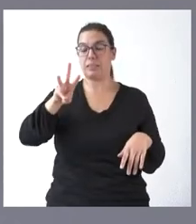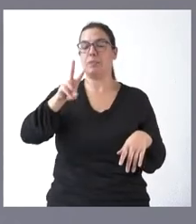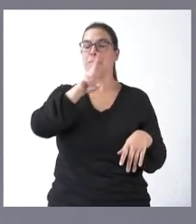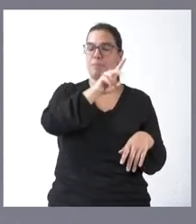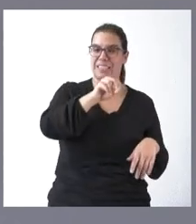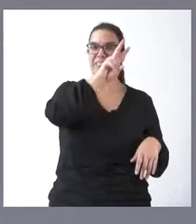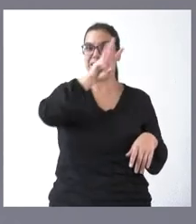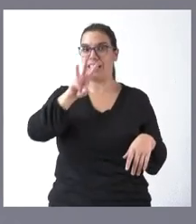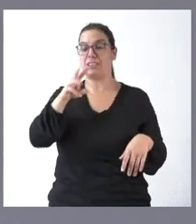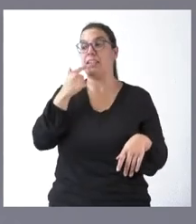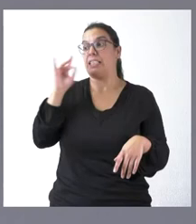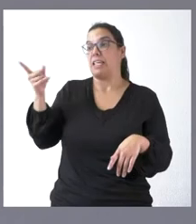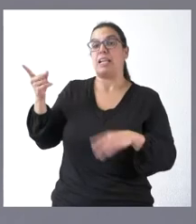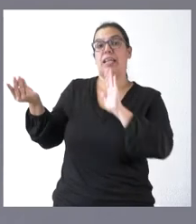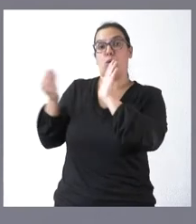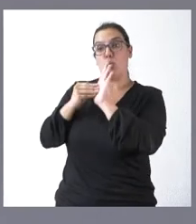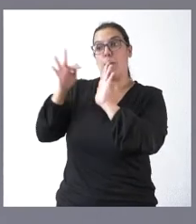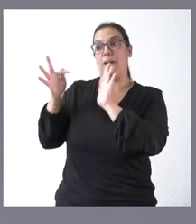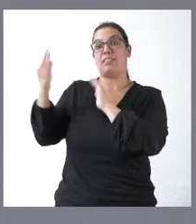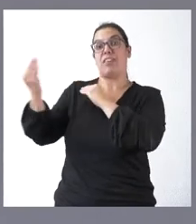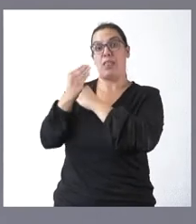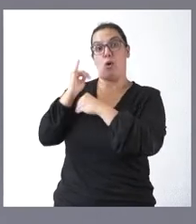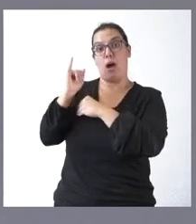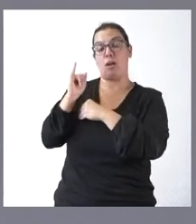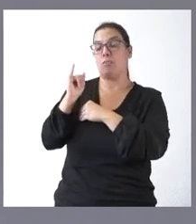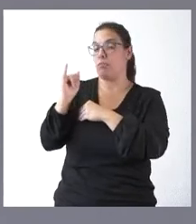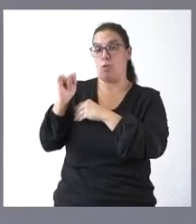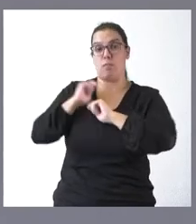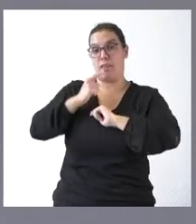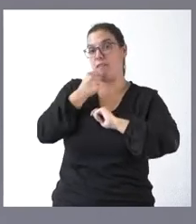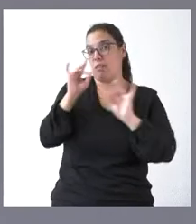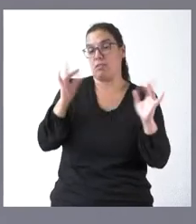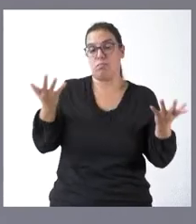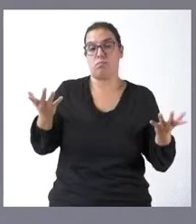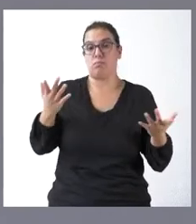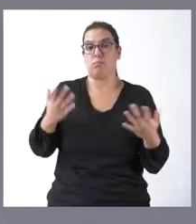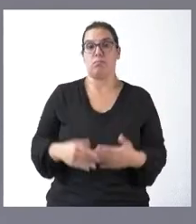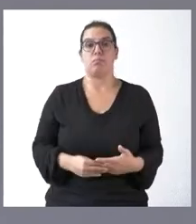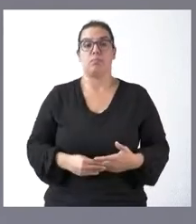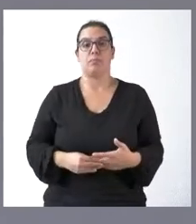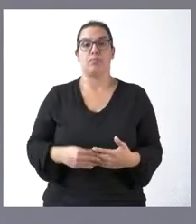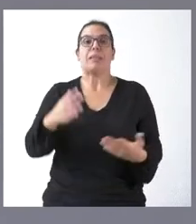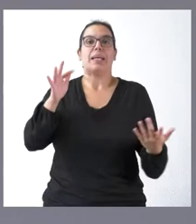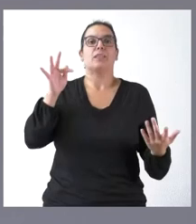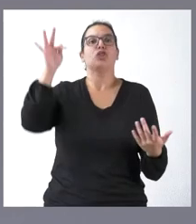es un paso que facilitar siempre lo hemos dicho Aquí hay una teoría que es que el que